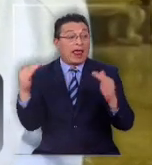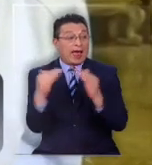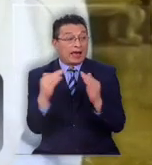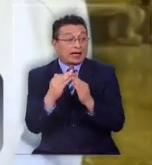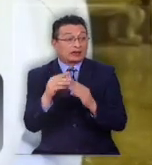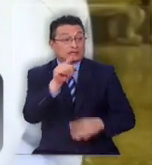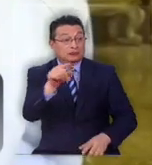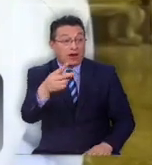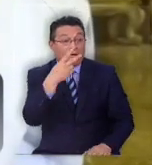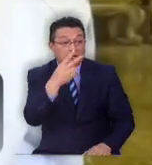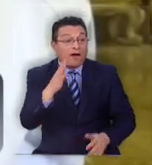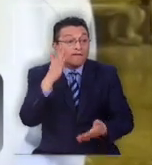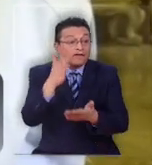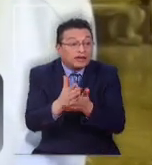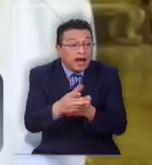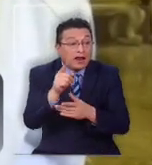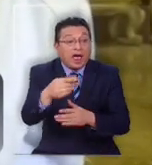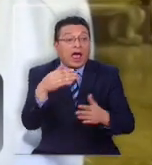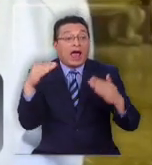De kände att de var på väg hem.